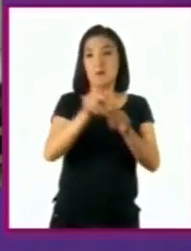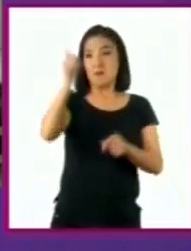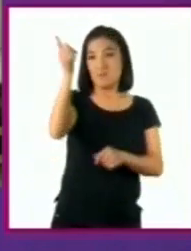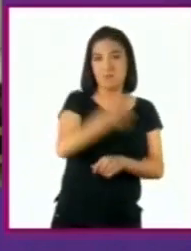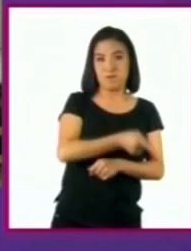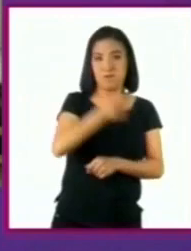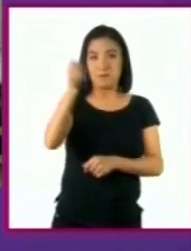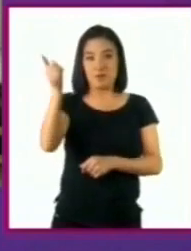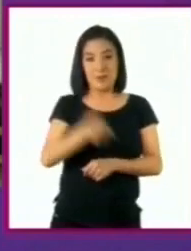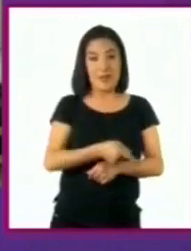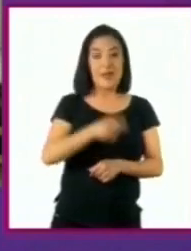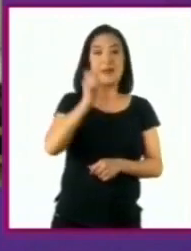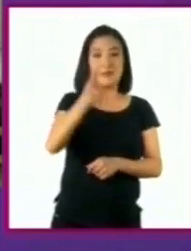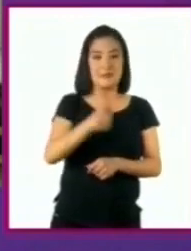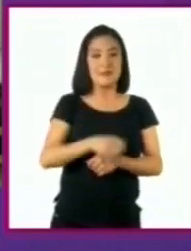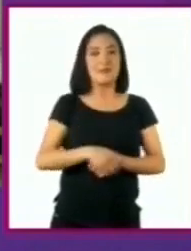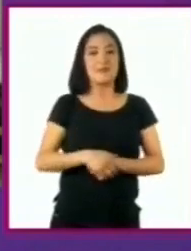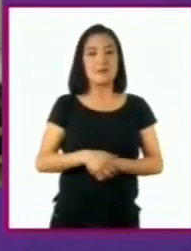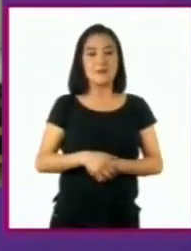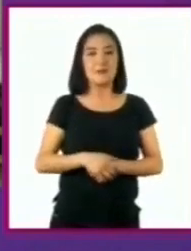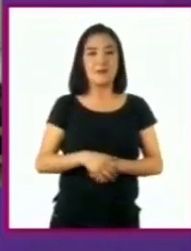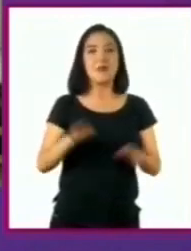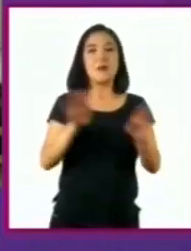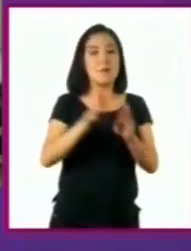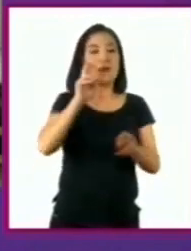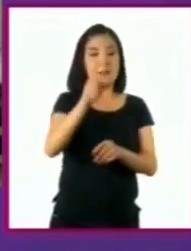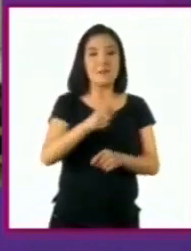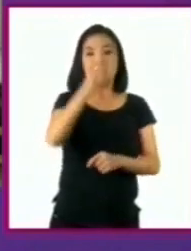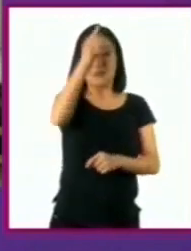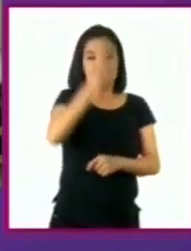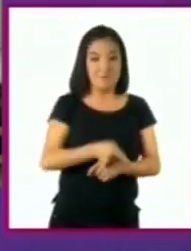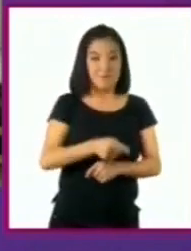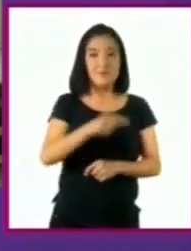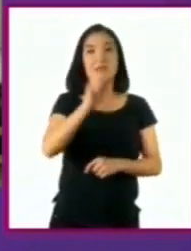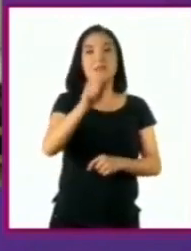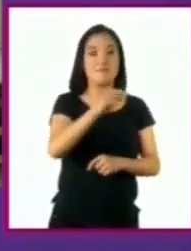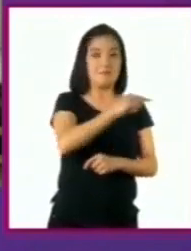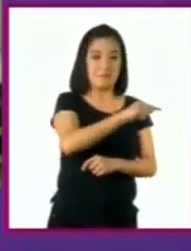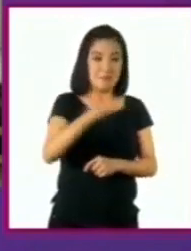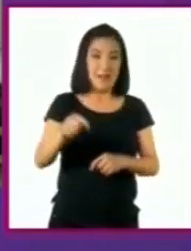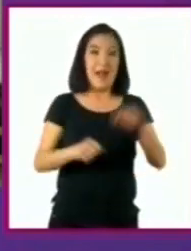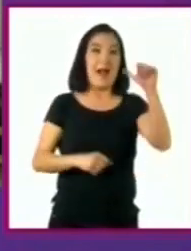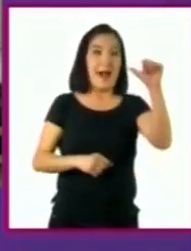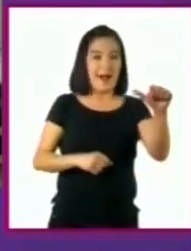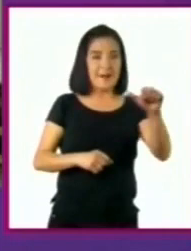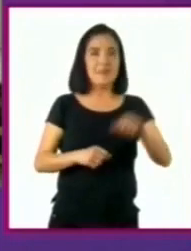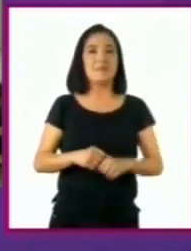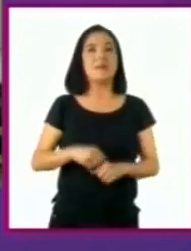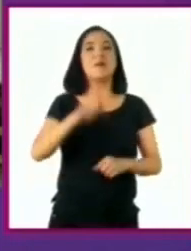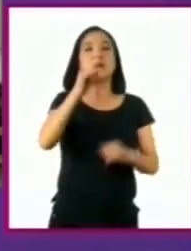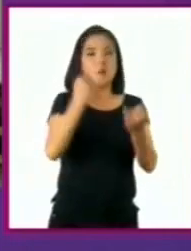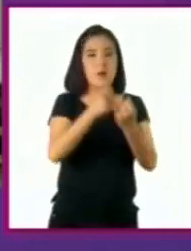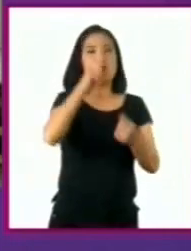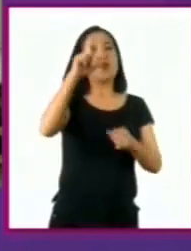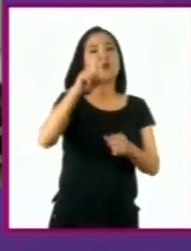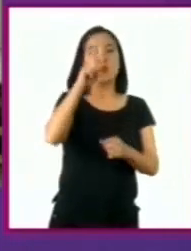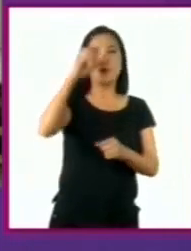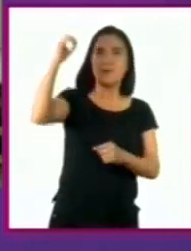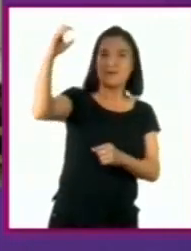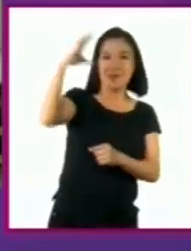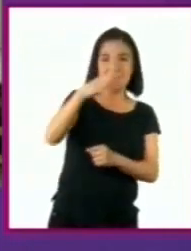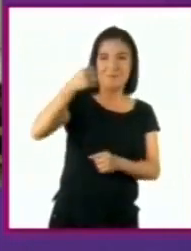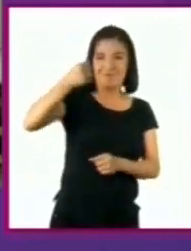las rectas A, es decir, la altura y la recta que pasa por las bases de la pirámide y de la longitud de la sombra del bastón de